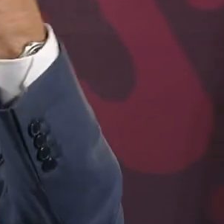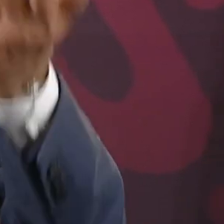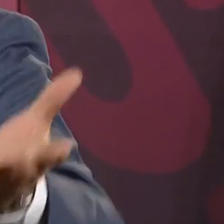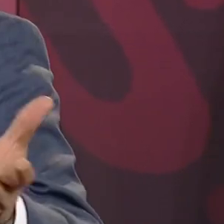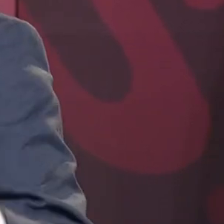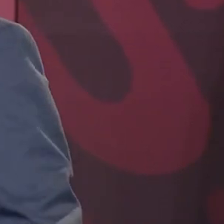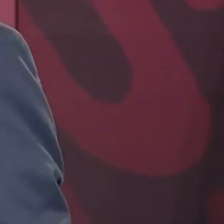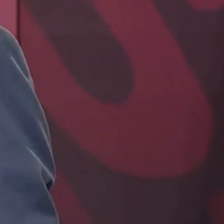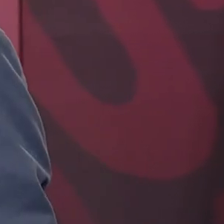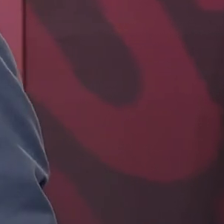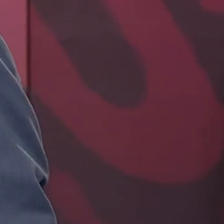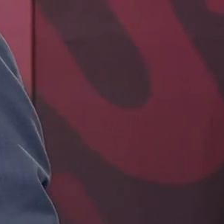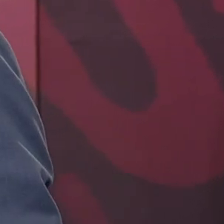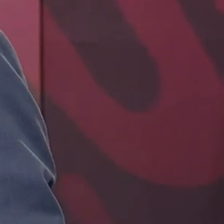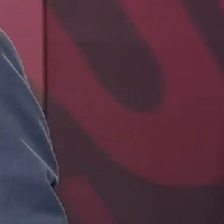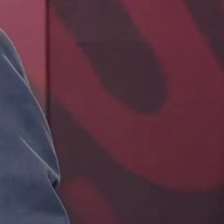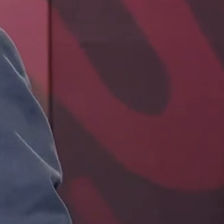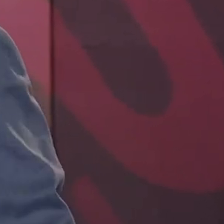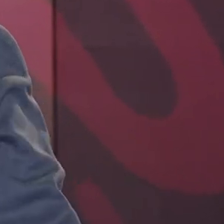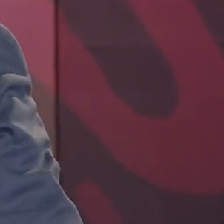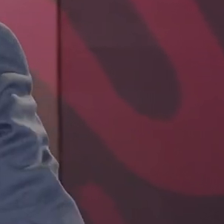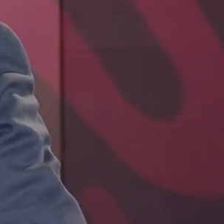ha avanzado muchísimo,